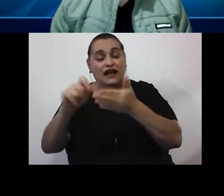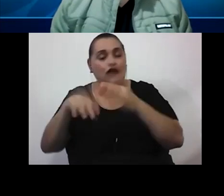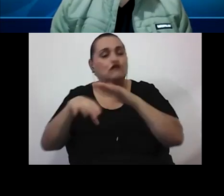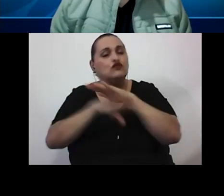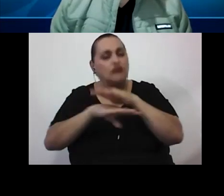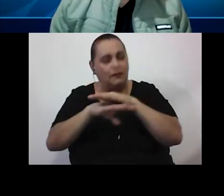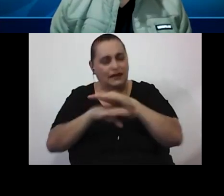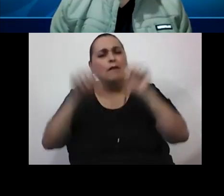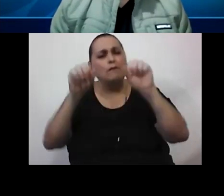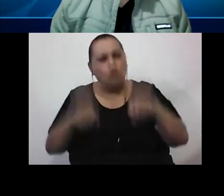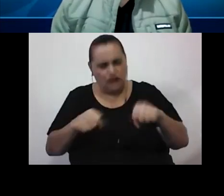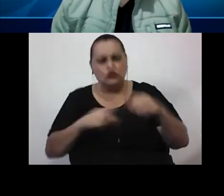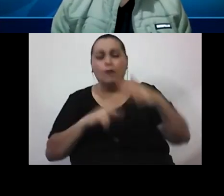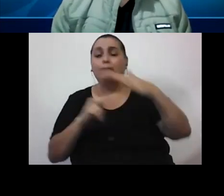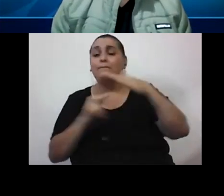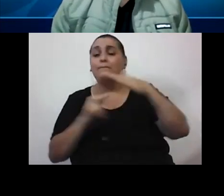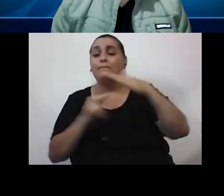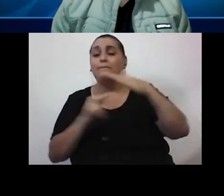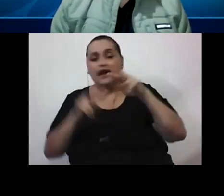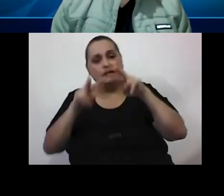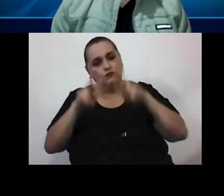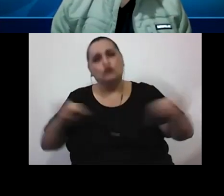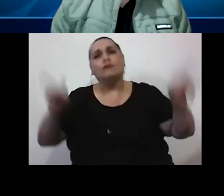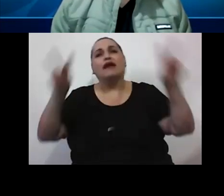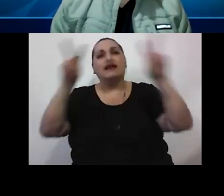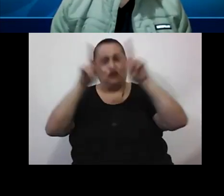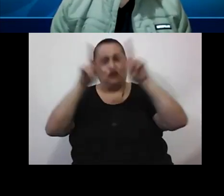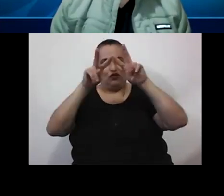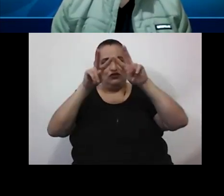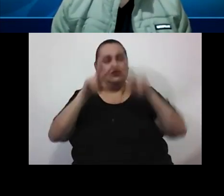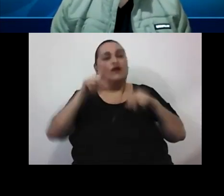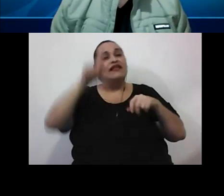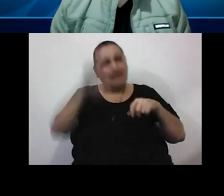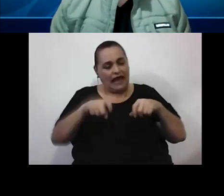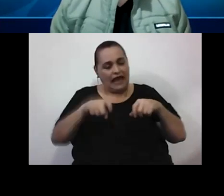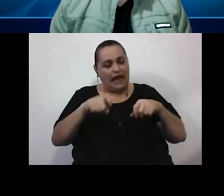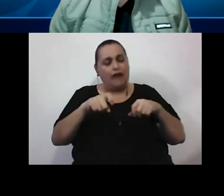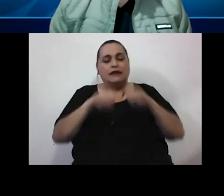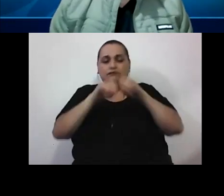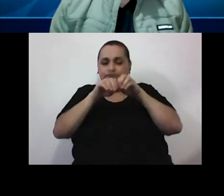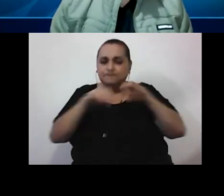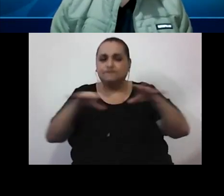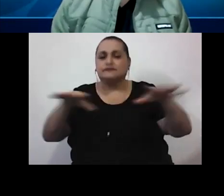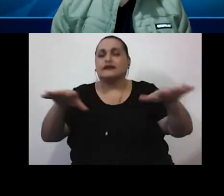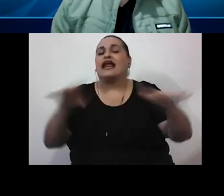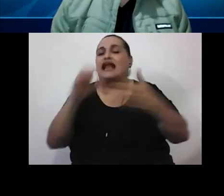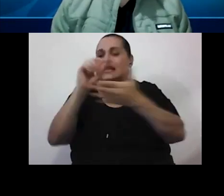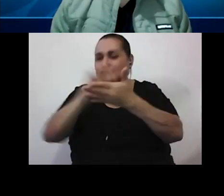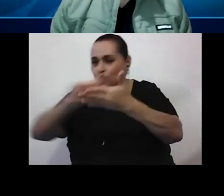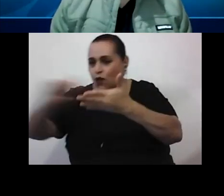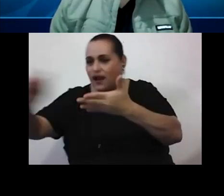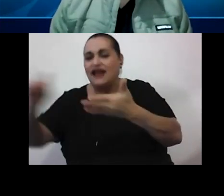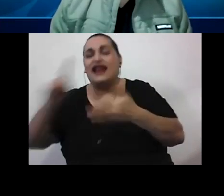preescolar es supremamente valioso y preescolar hay que extenderlo a primaria y hay que extenderlo